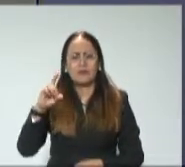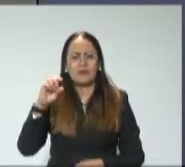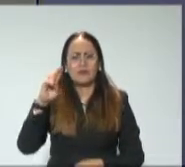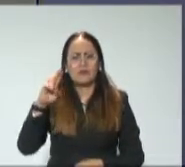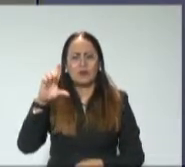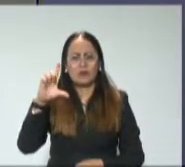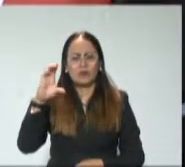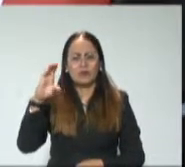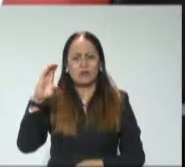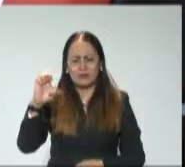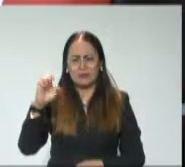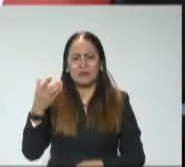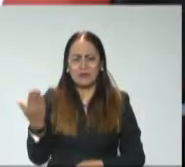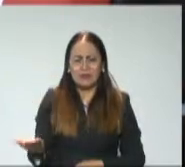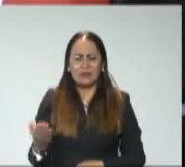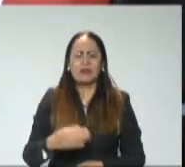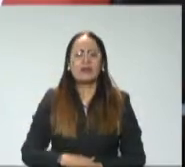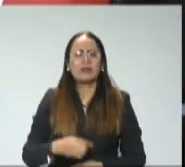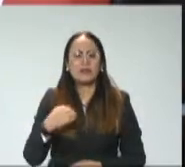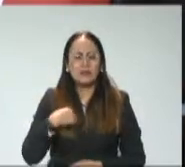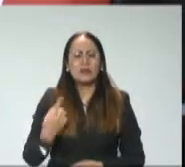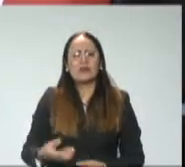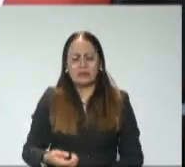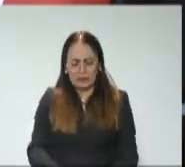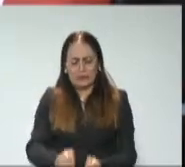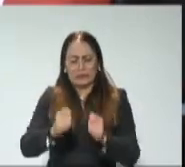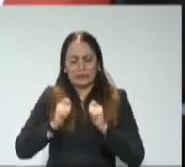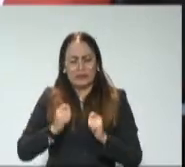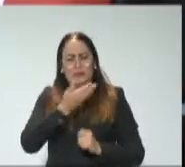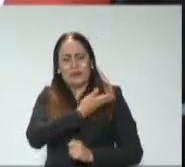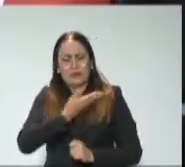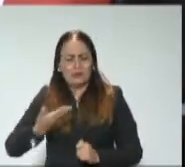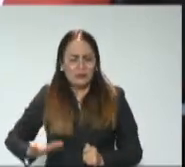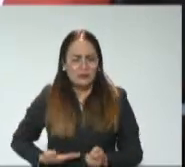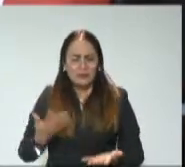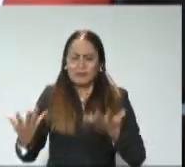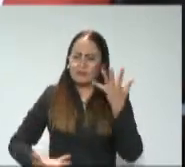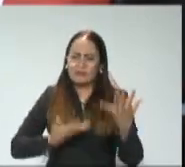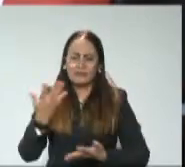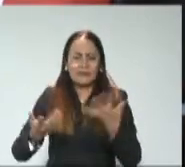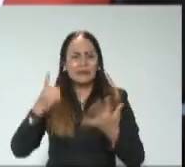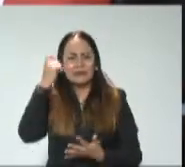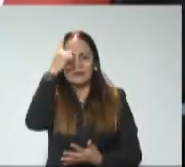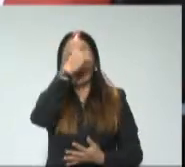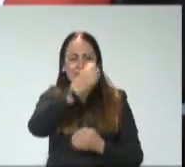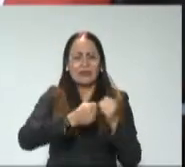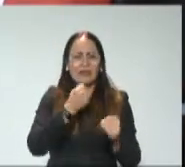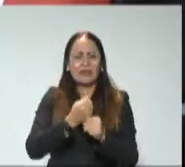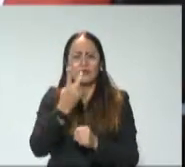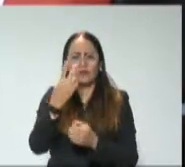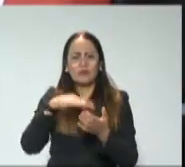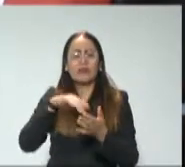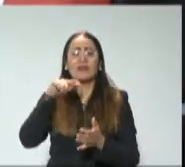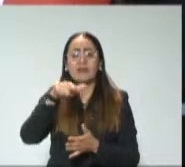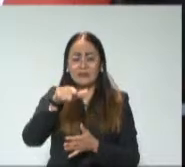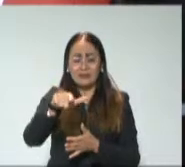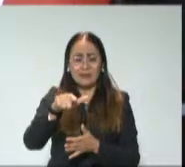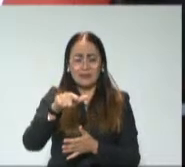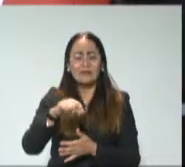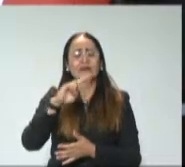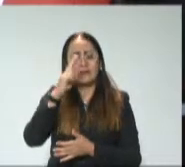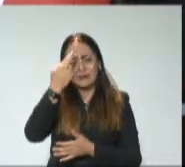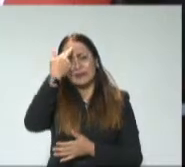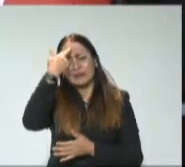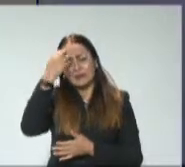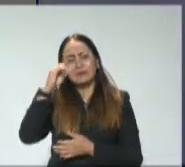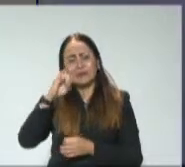una cuestión que fue mi primer trago amargo como presidente de esta institución corría el 2017 y el sismo nos dejó a